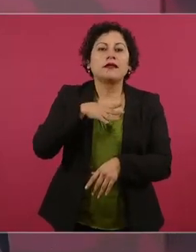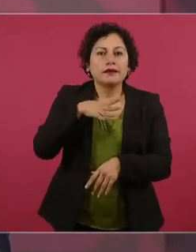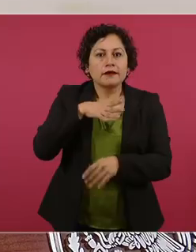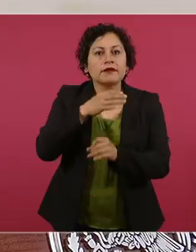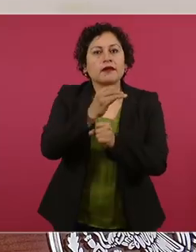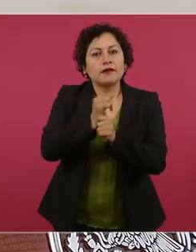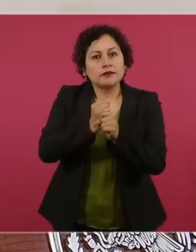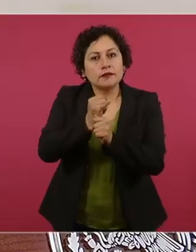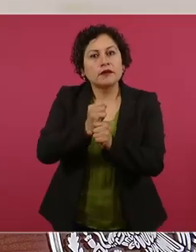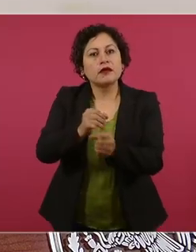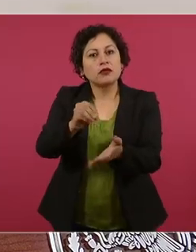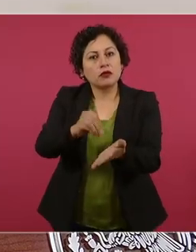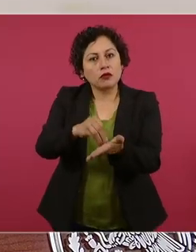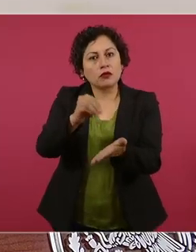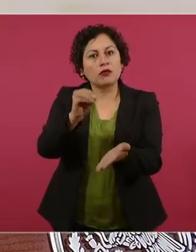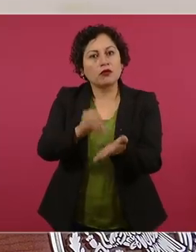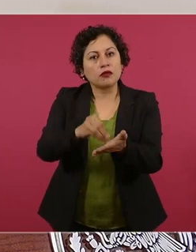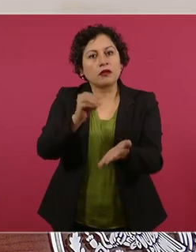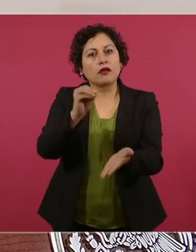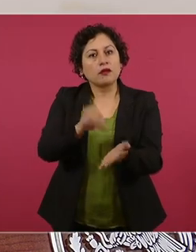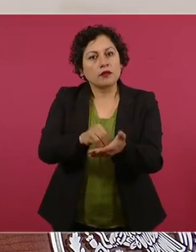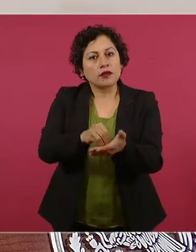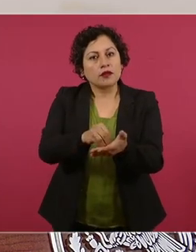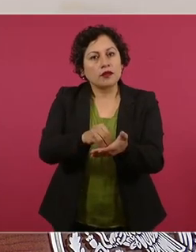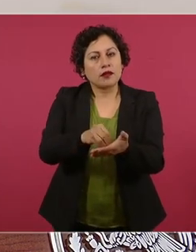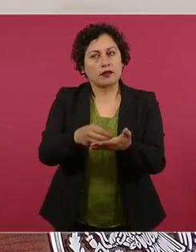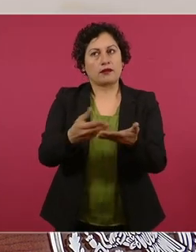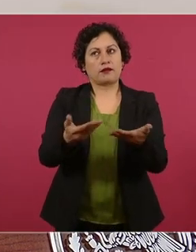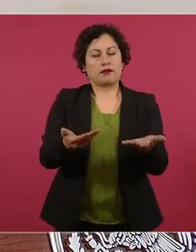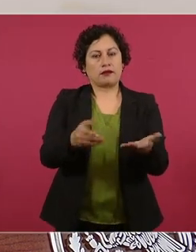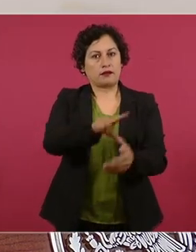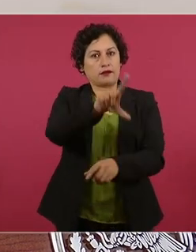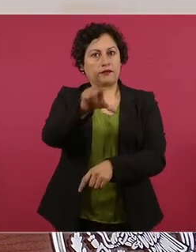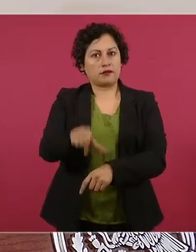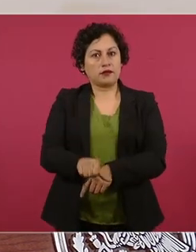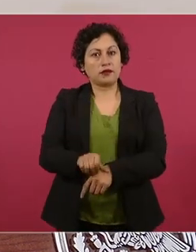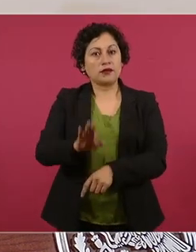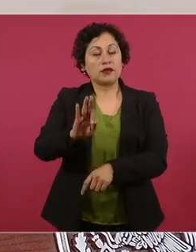y que la fiscalía solicita orden de aprehensión